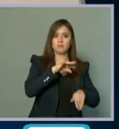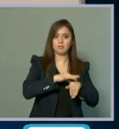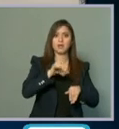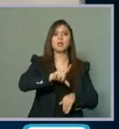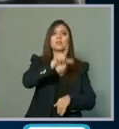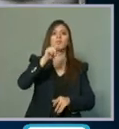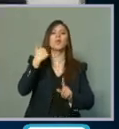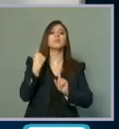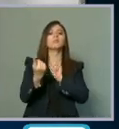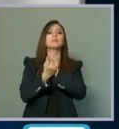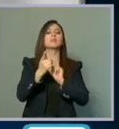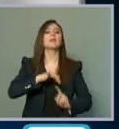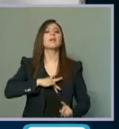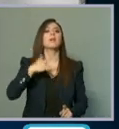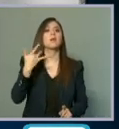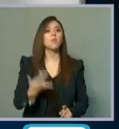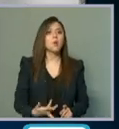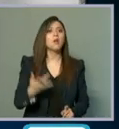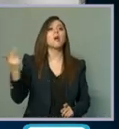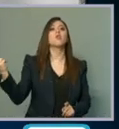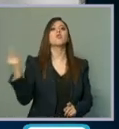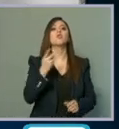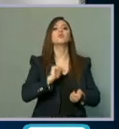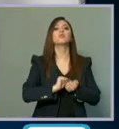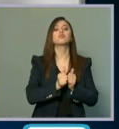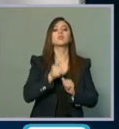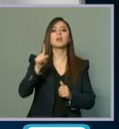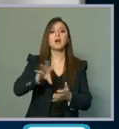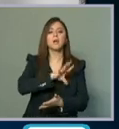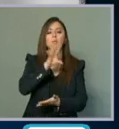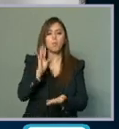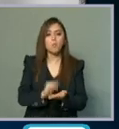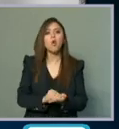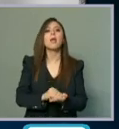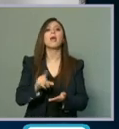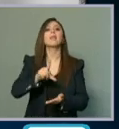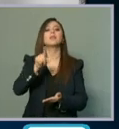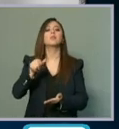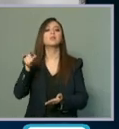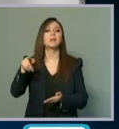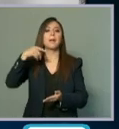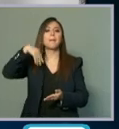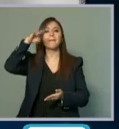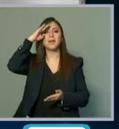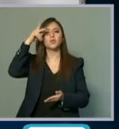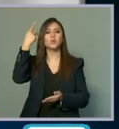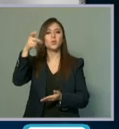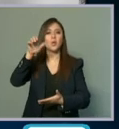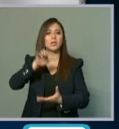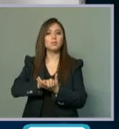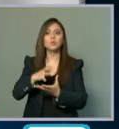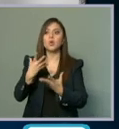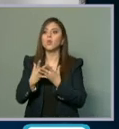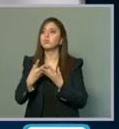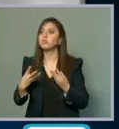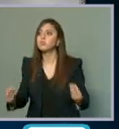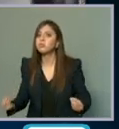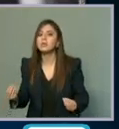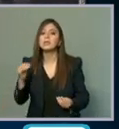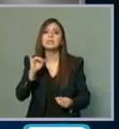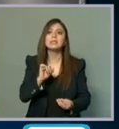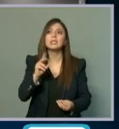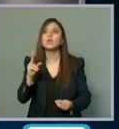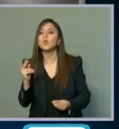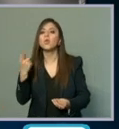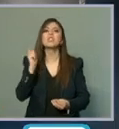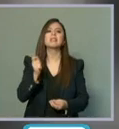Ambos vienen ambos están casados, vienen como historias. Ella cree que su esposo está desaparecido, él medio sí sabe de su